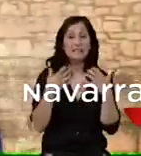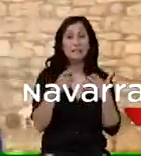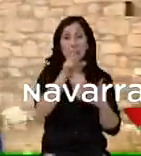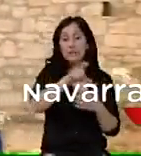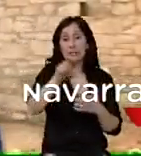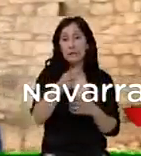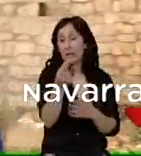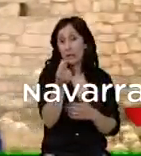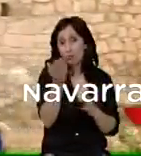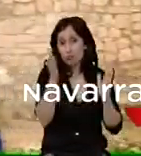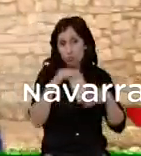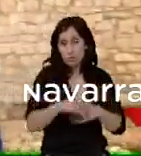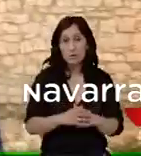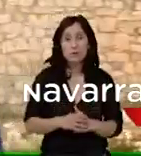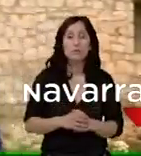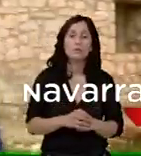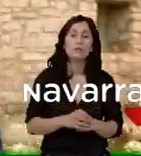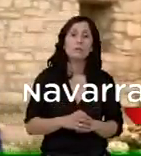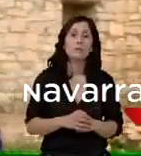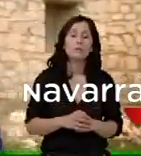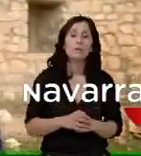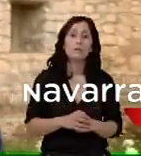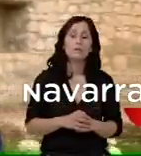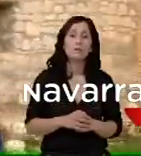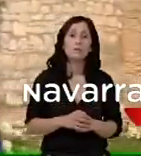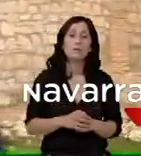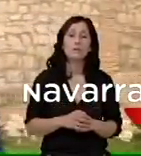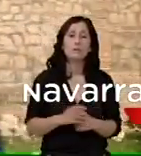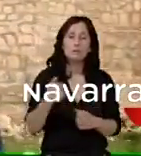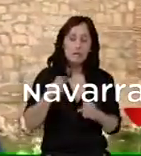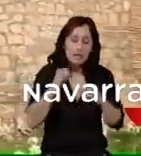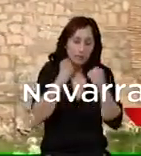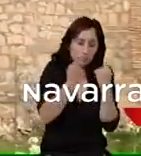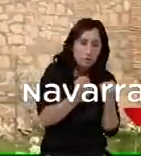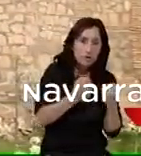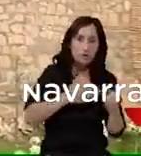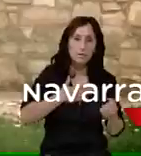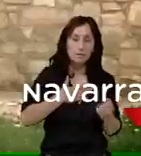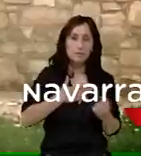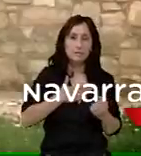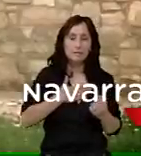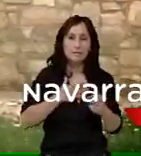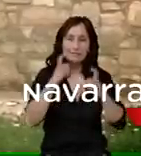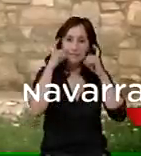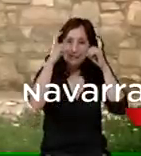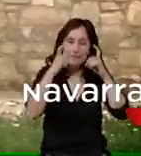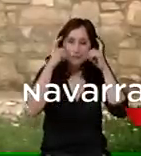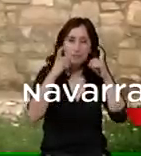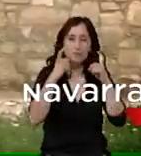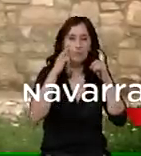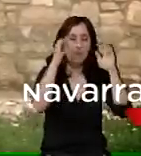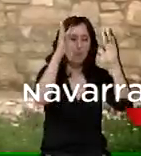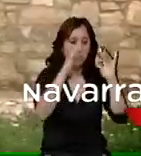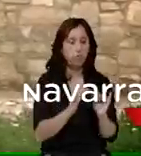estas cosas. Y con mi esfuerzo, pues estoy intentando por lo menos que no se venga abajo.